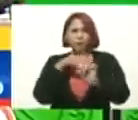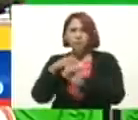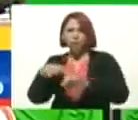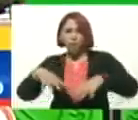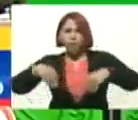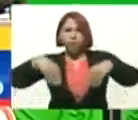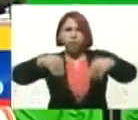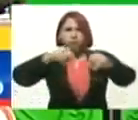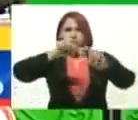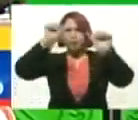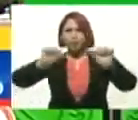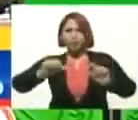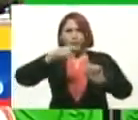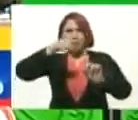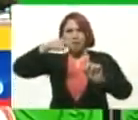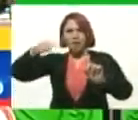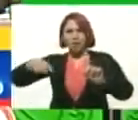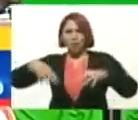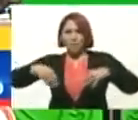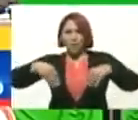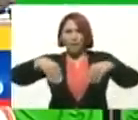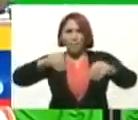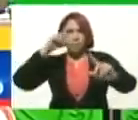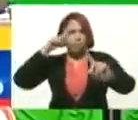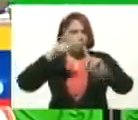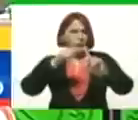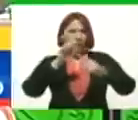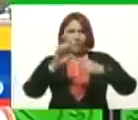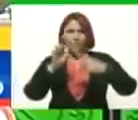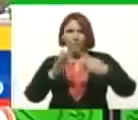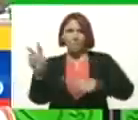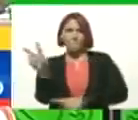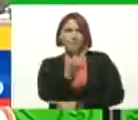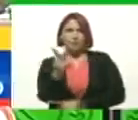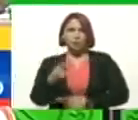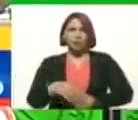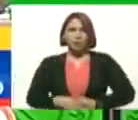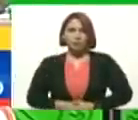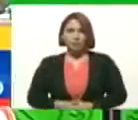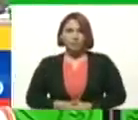de atacar objetivos estratégicos en Venezuela,